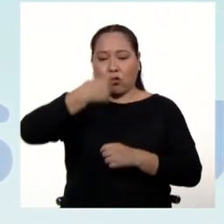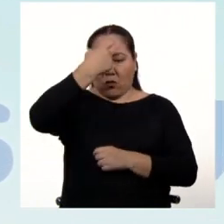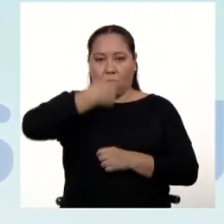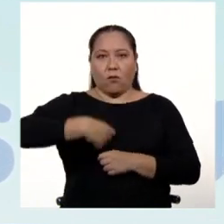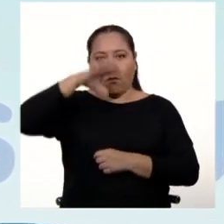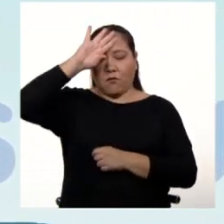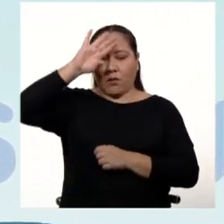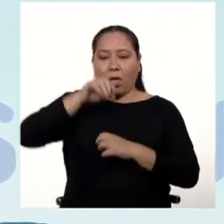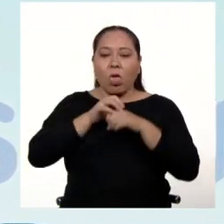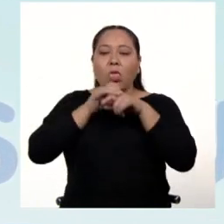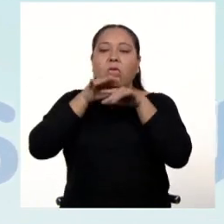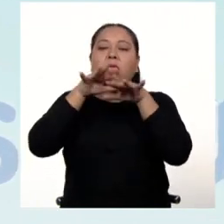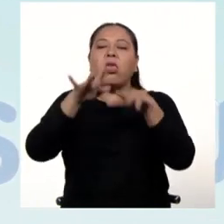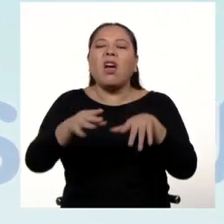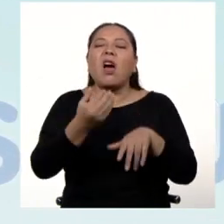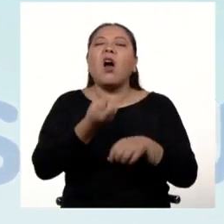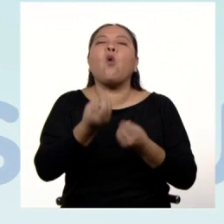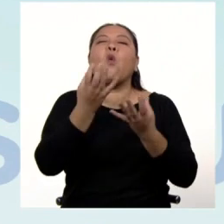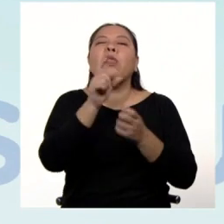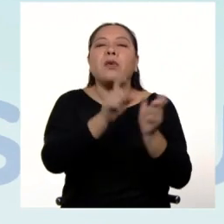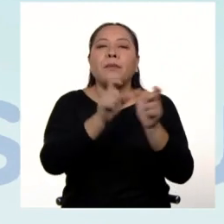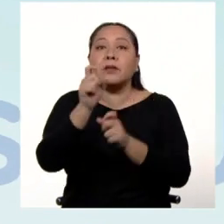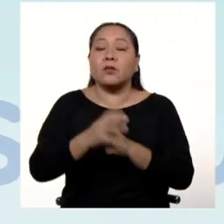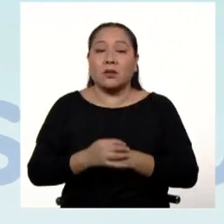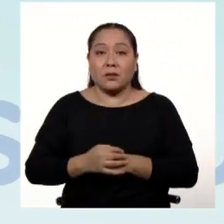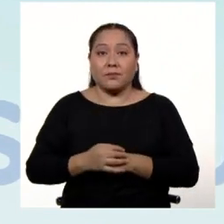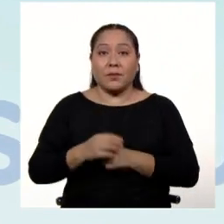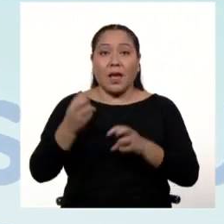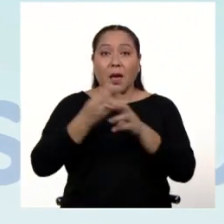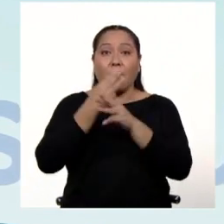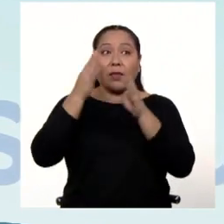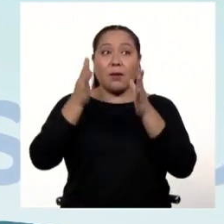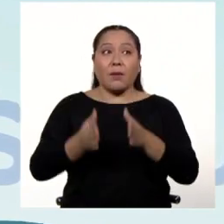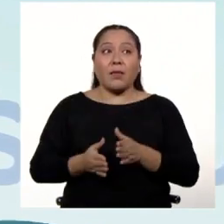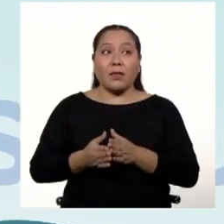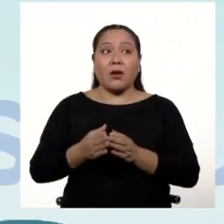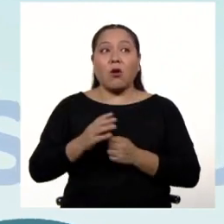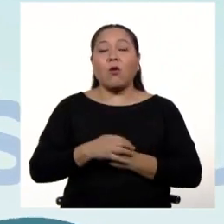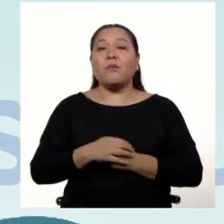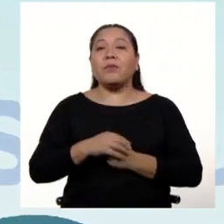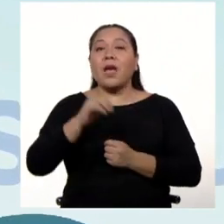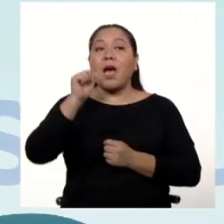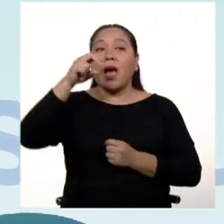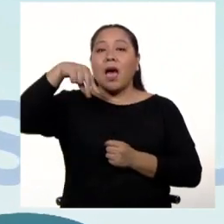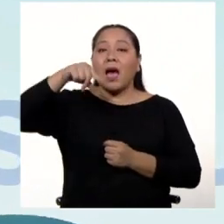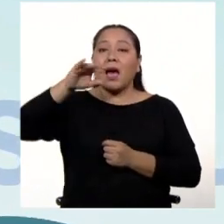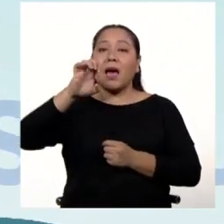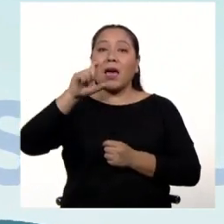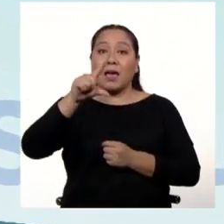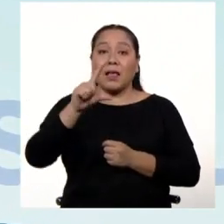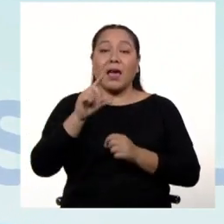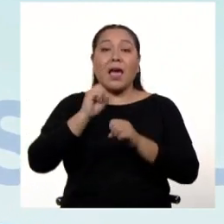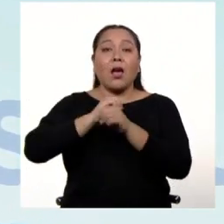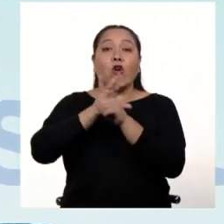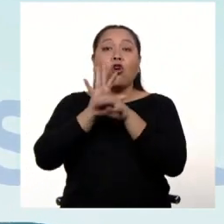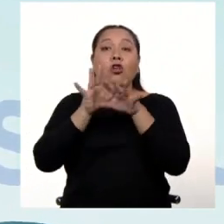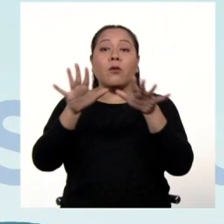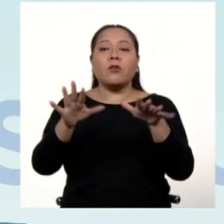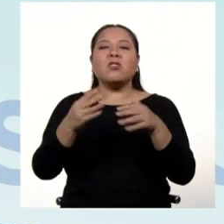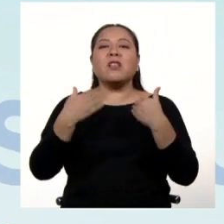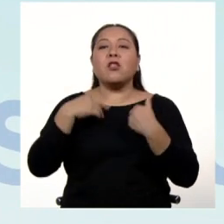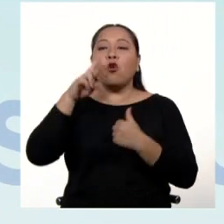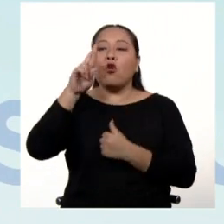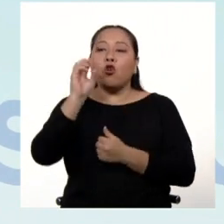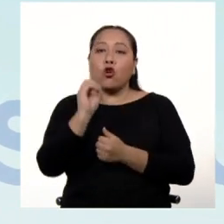Según el matemático Ángel Manuel Ramos, el coronavirus tiene un Rho de entre 2 y 3. ¿Qué quiere decir